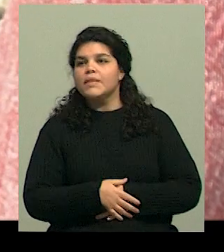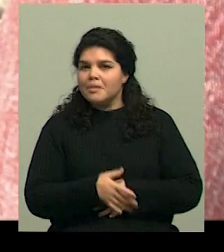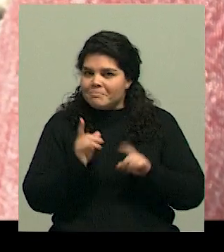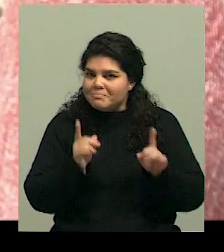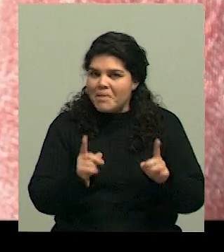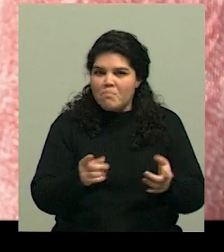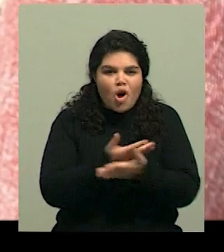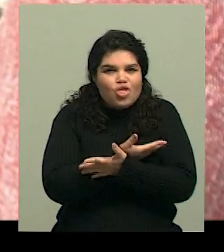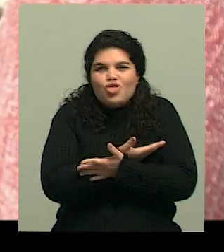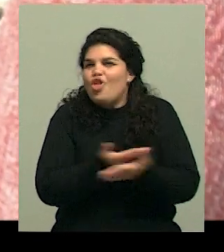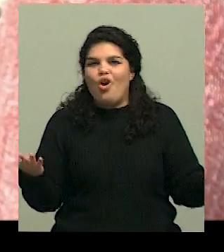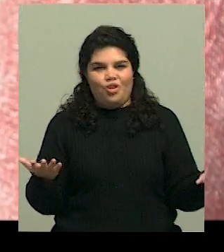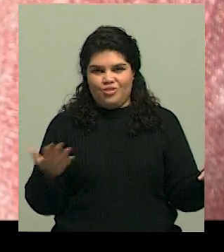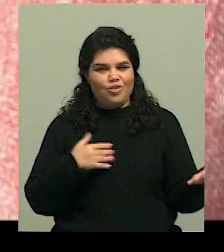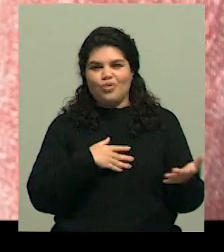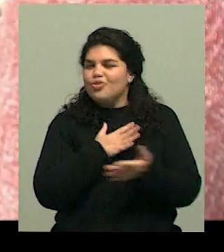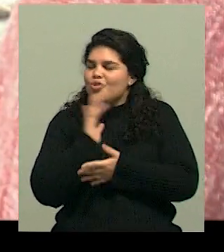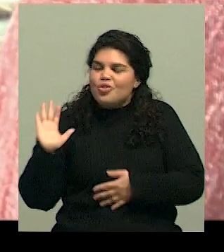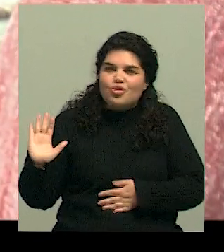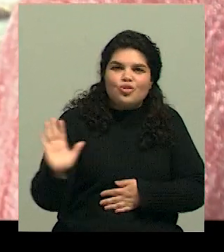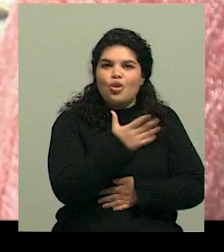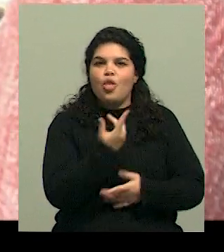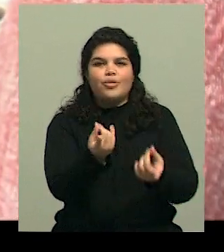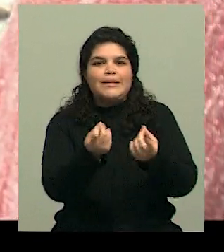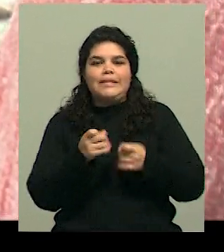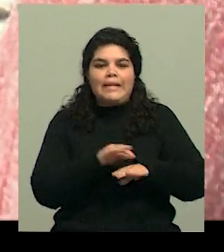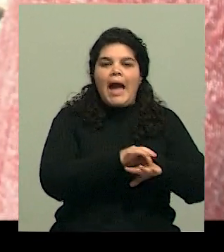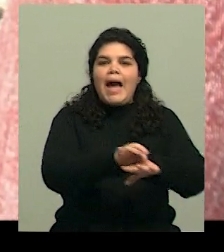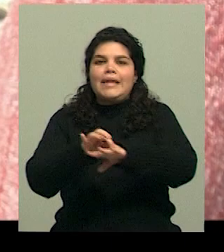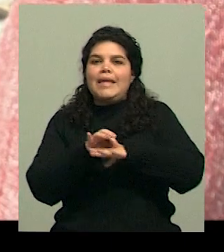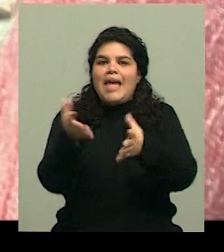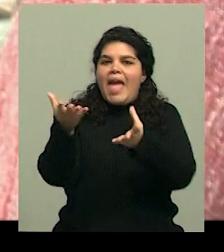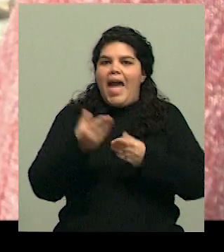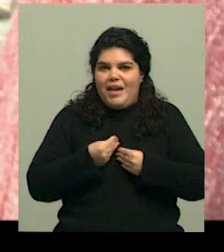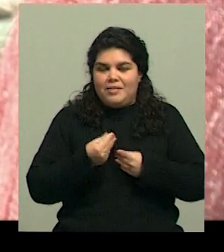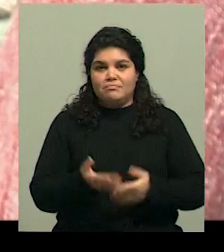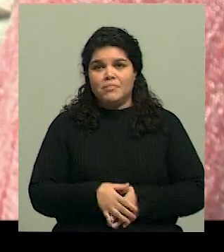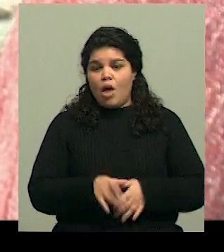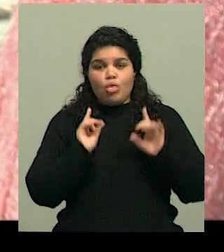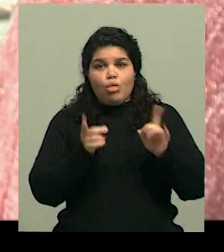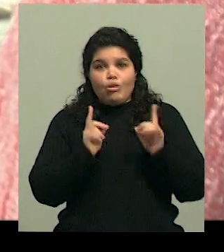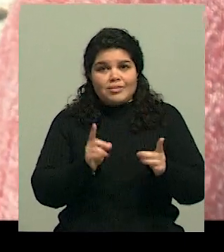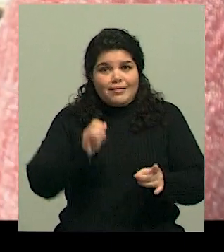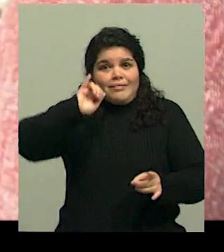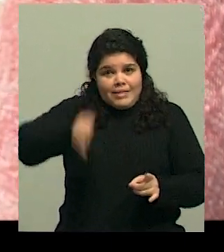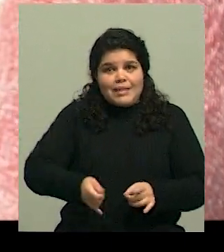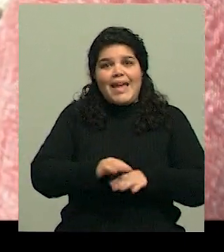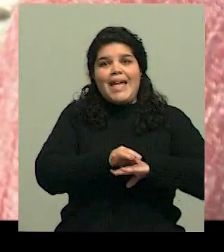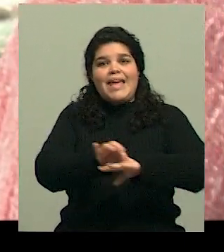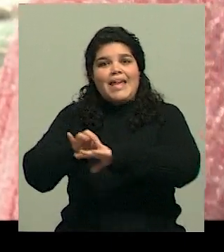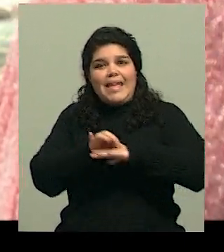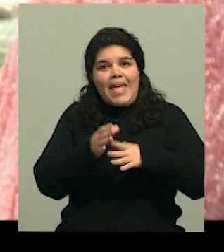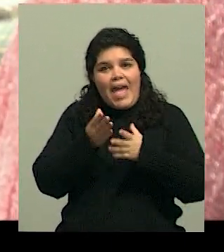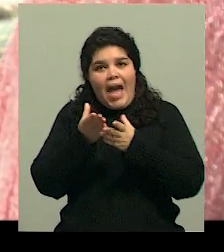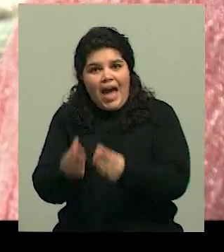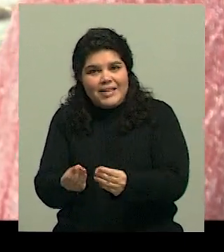Todos en algún momento necesitamos guías. El docente es guía, debe ser un guía, ¿sí? Porque